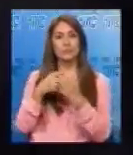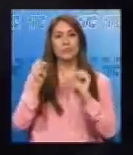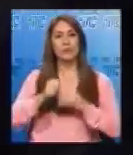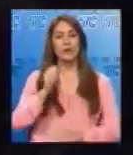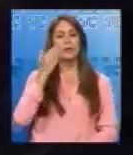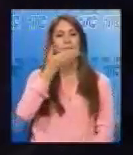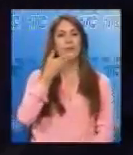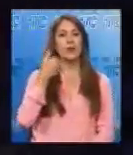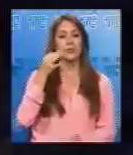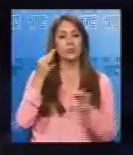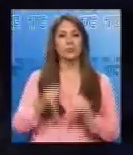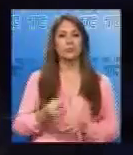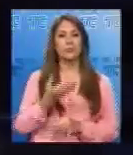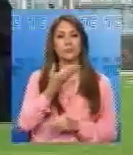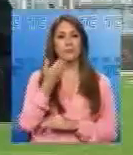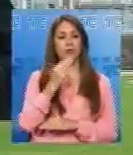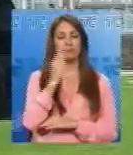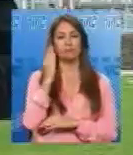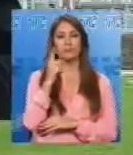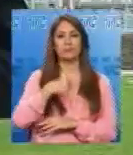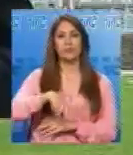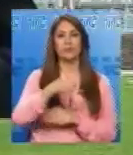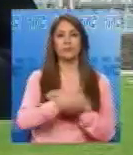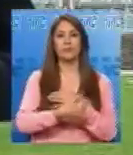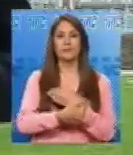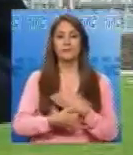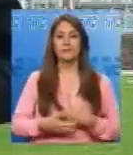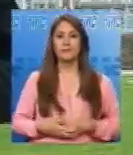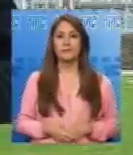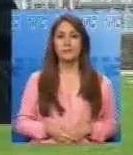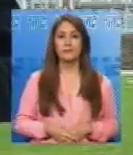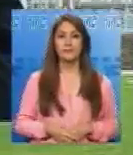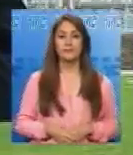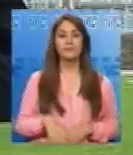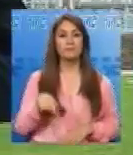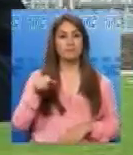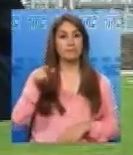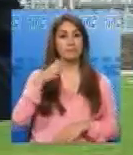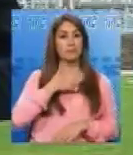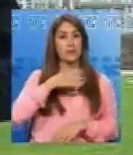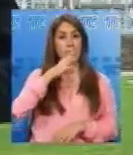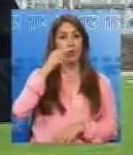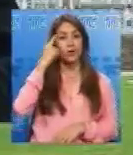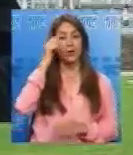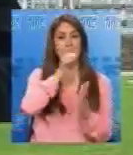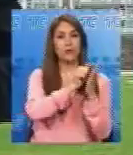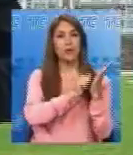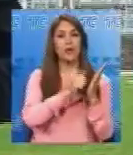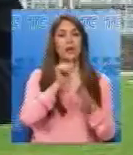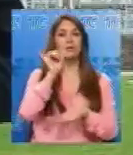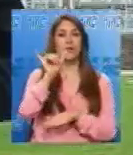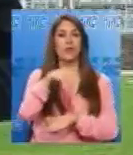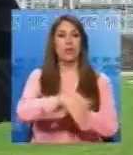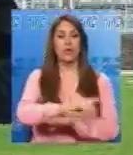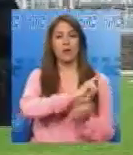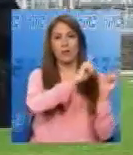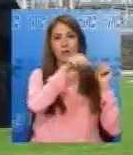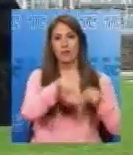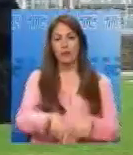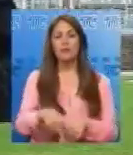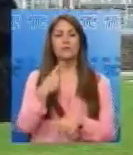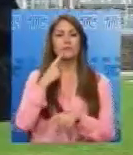mundo más justo, más coherente. Rafael Correa ha cumplido una agenda en Nueva York desde el sábado por la tarde, a la par de